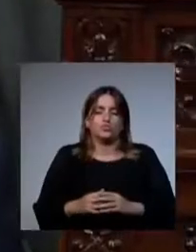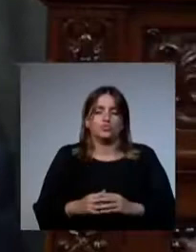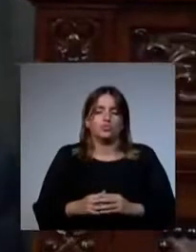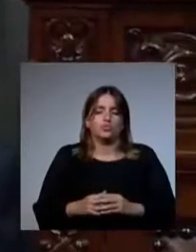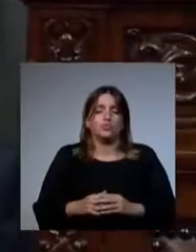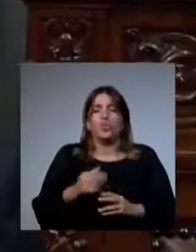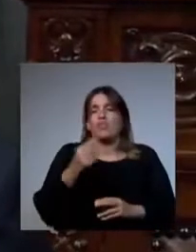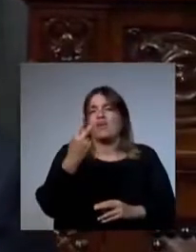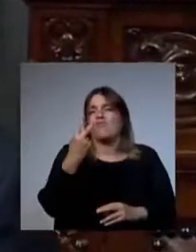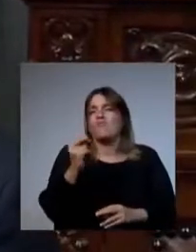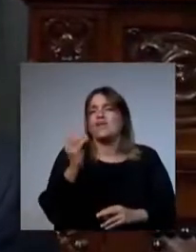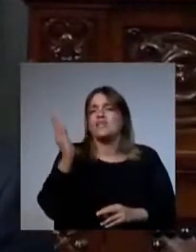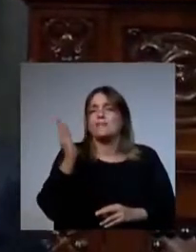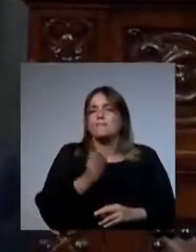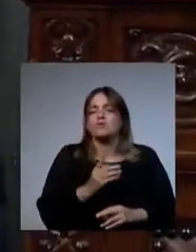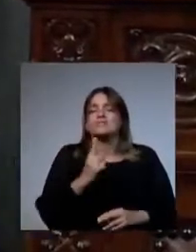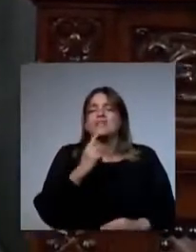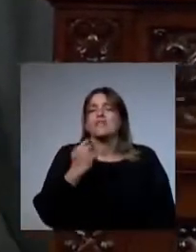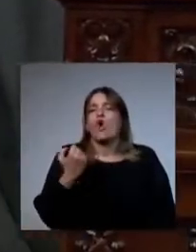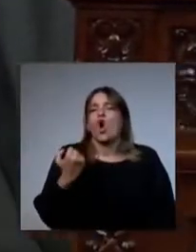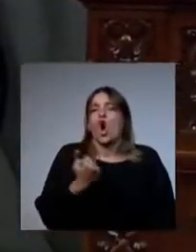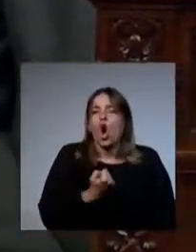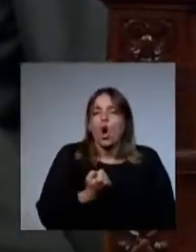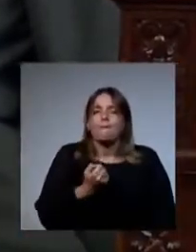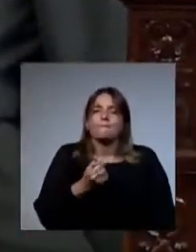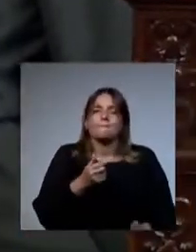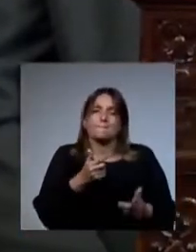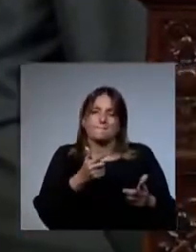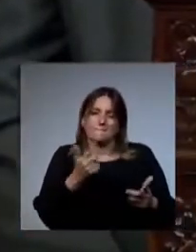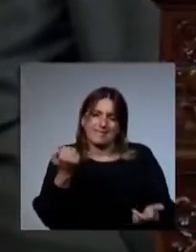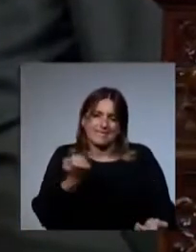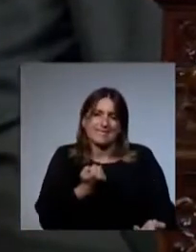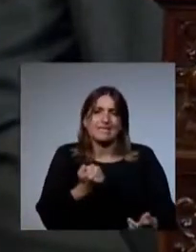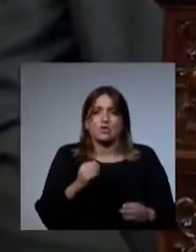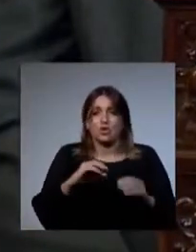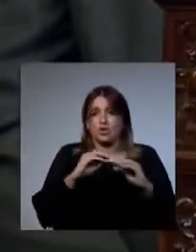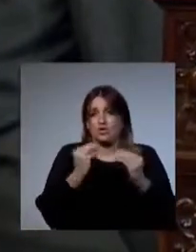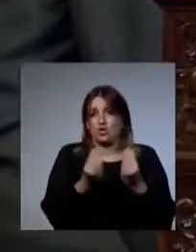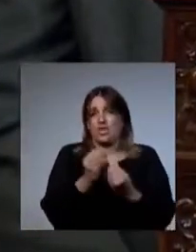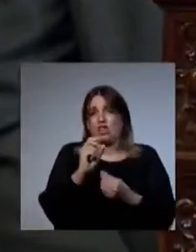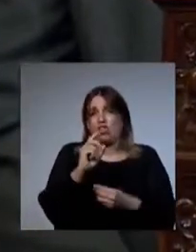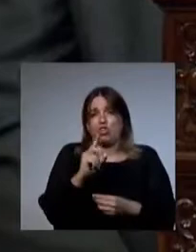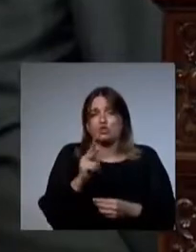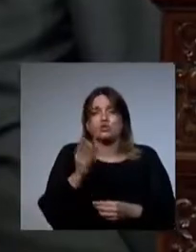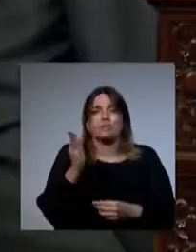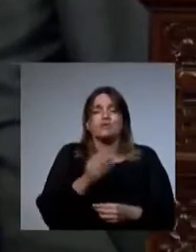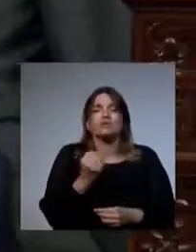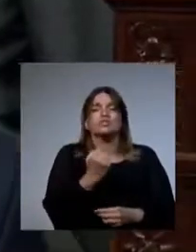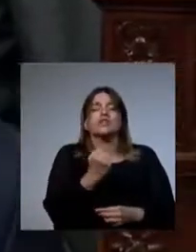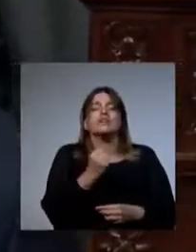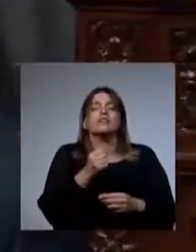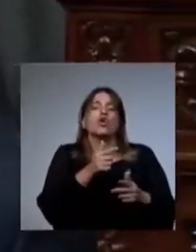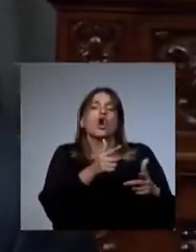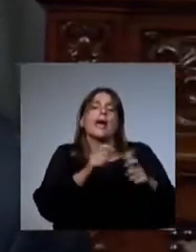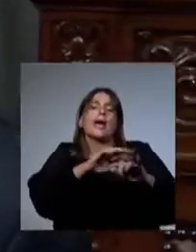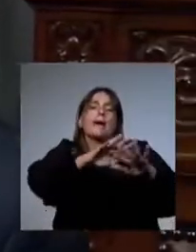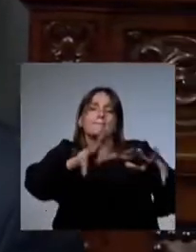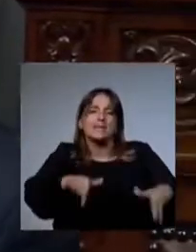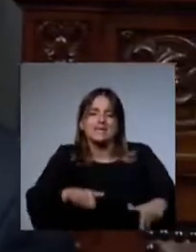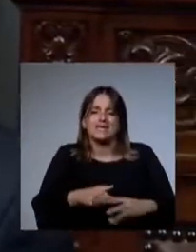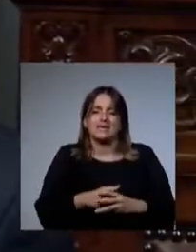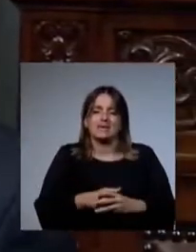de un 20% de los homicidios, de un 12% de las rapiñas, de un 18% de los